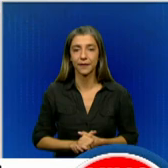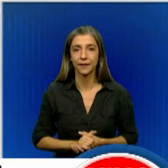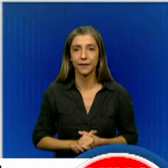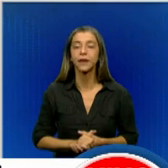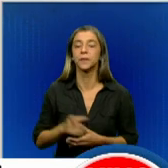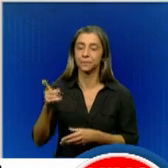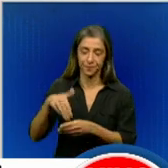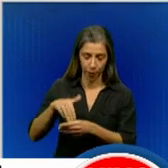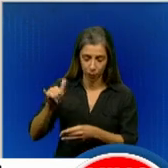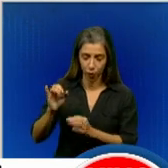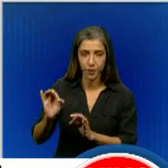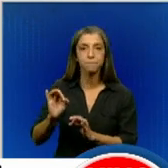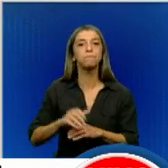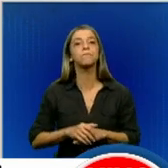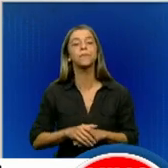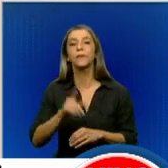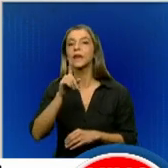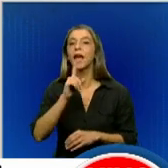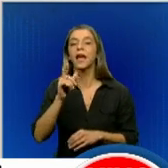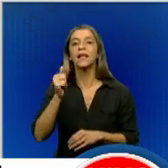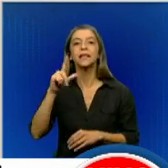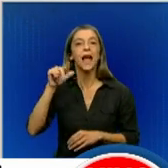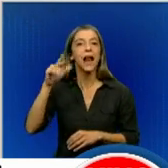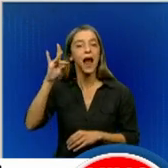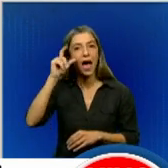afirmativo hay la de rodolfo